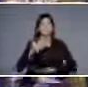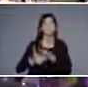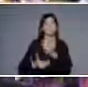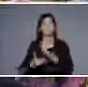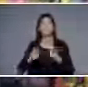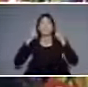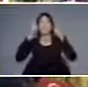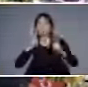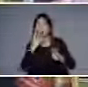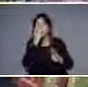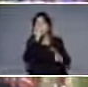no tragar ya más